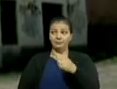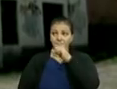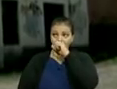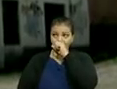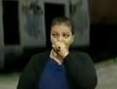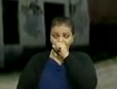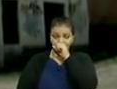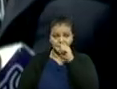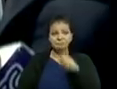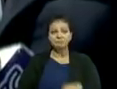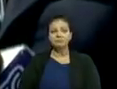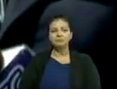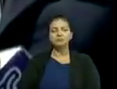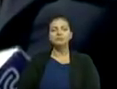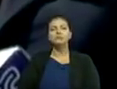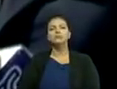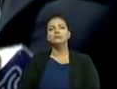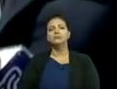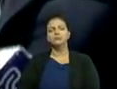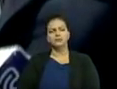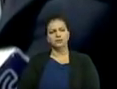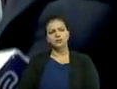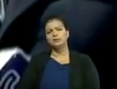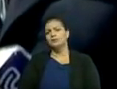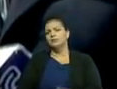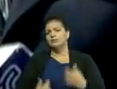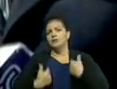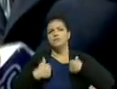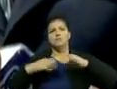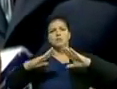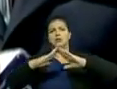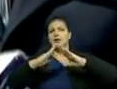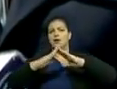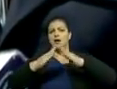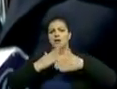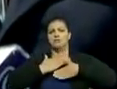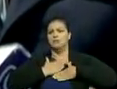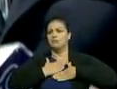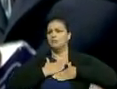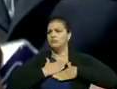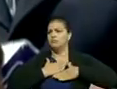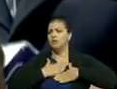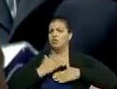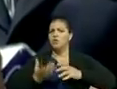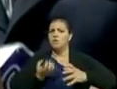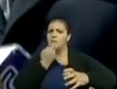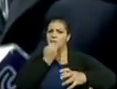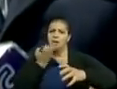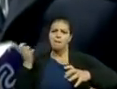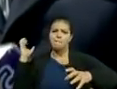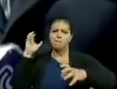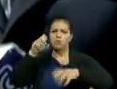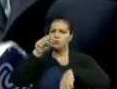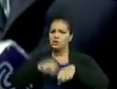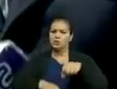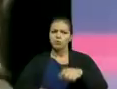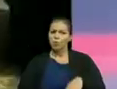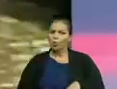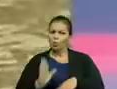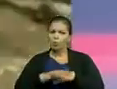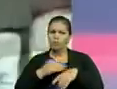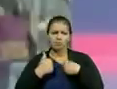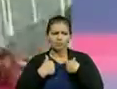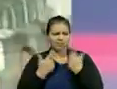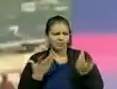aparezca el sol. Hay malos antecedentes, yo no puedo, mi casita no puede estar quedando mal por personas que ni son de aquí.